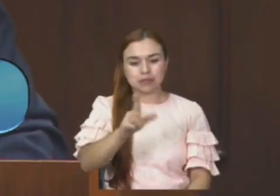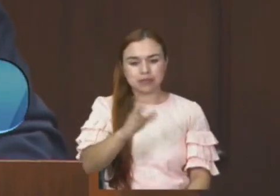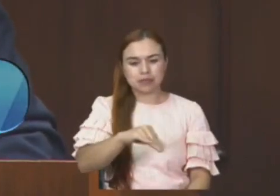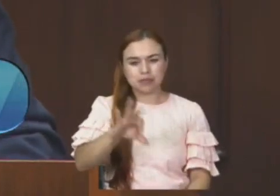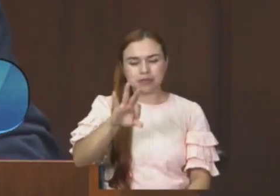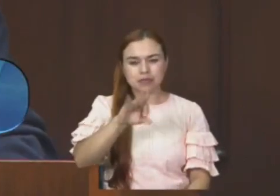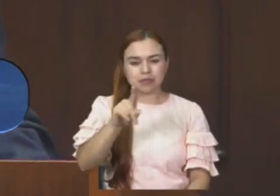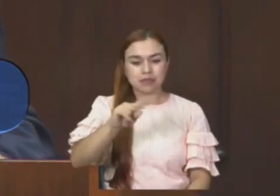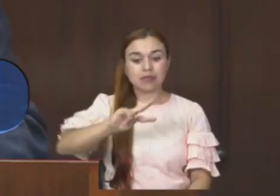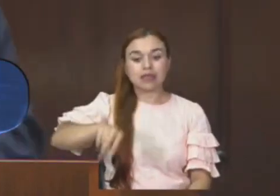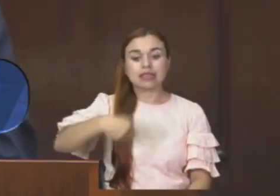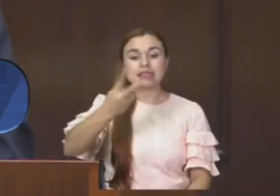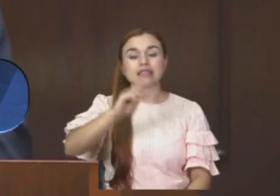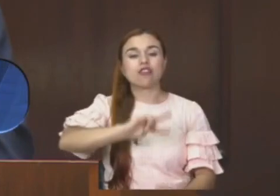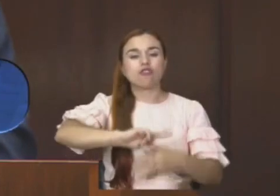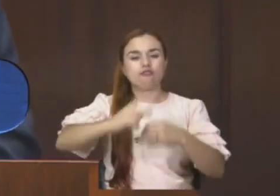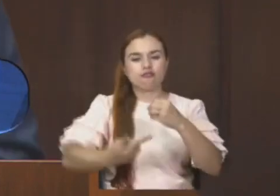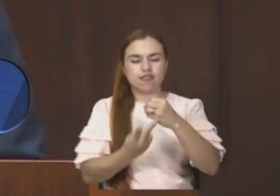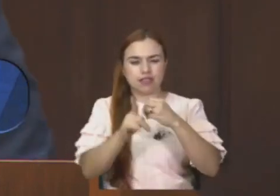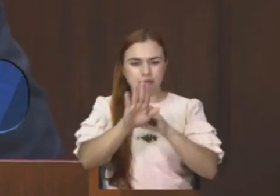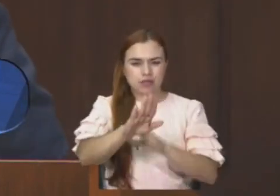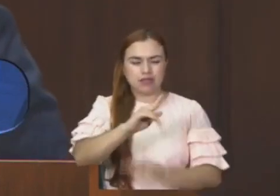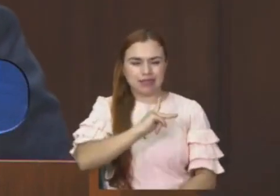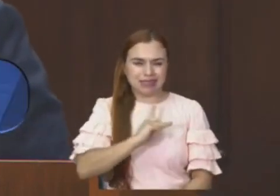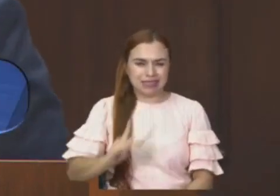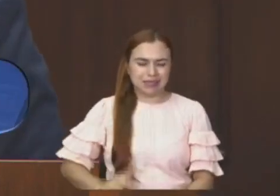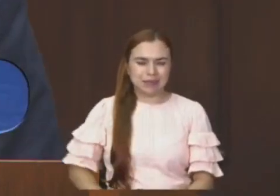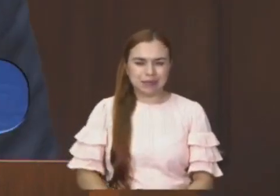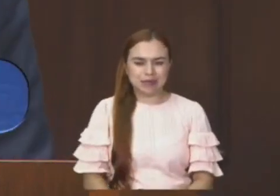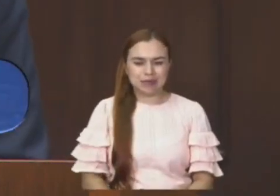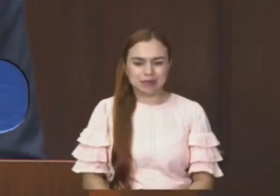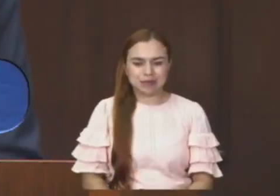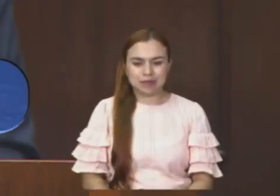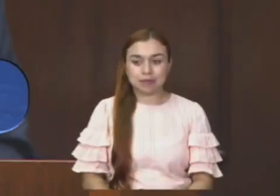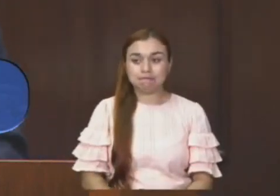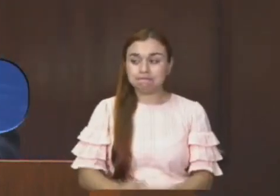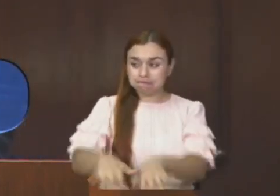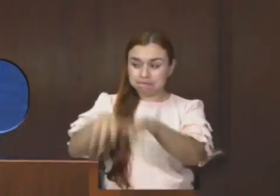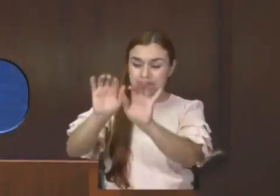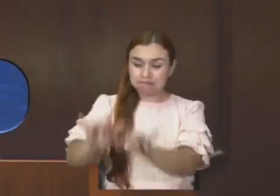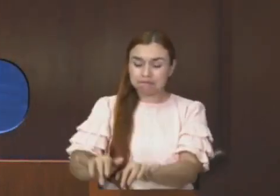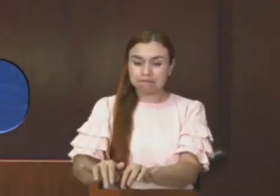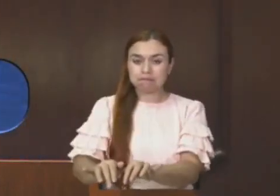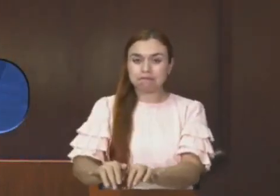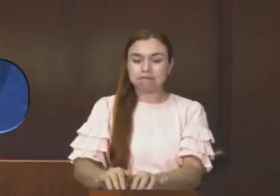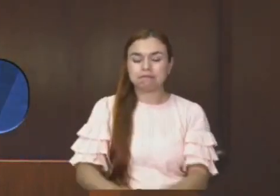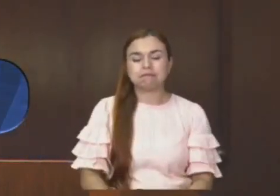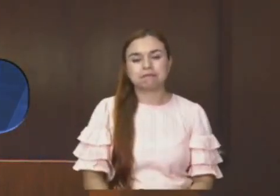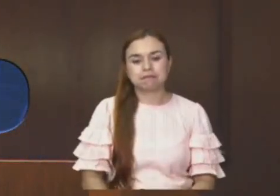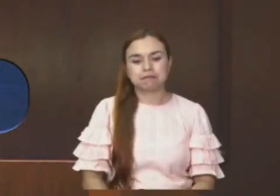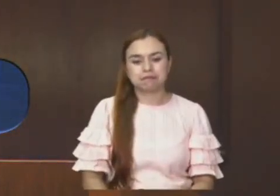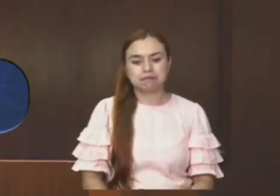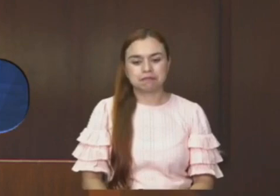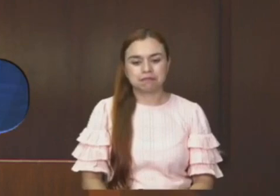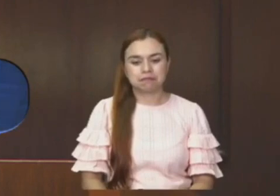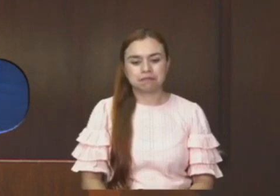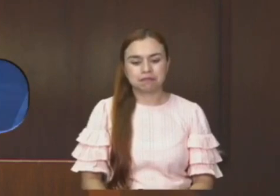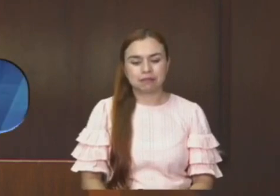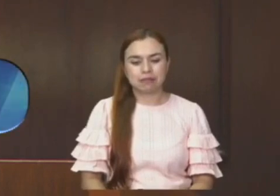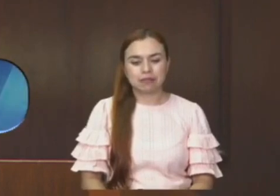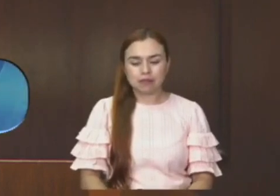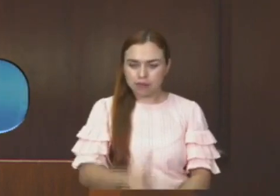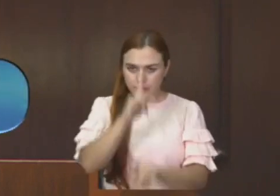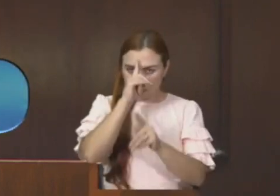Segundo Vicepresidente de la Asamblea Nacional, Honorable Señor Kivian Panay, Secretario General de la Asamblea,